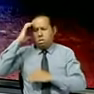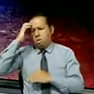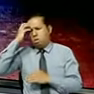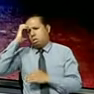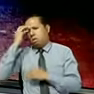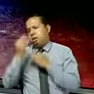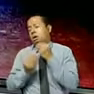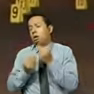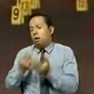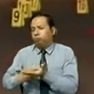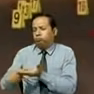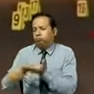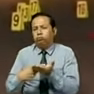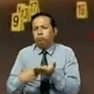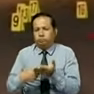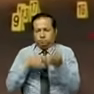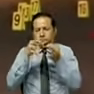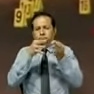Veamos.